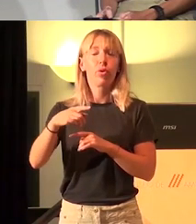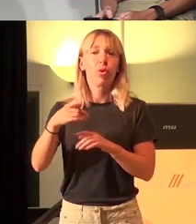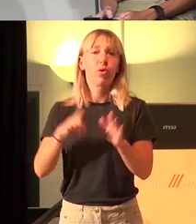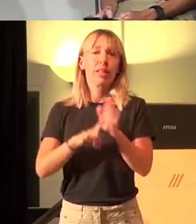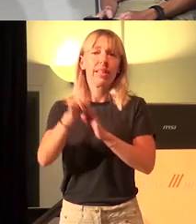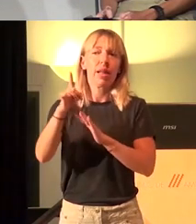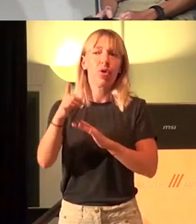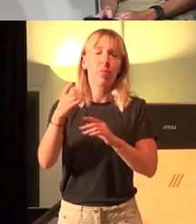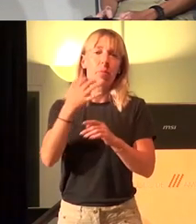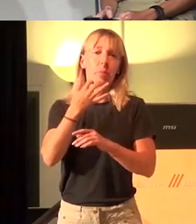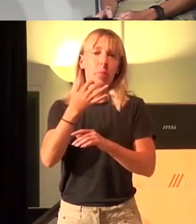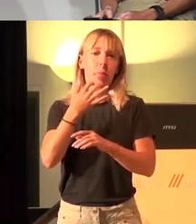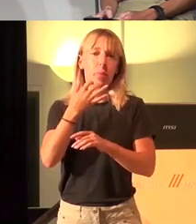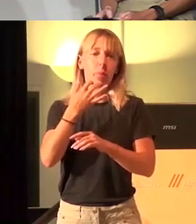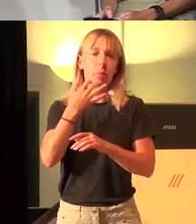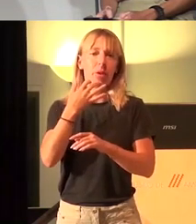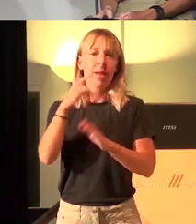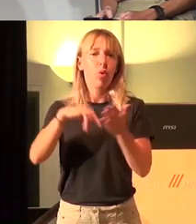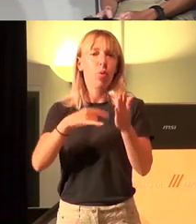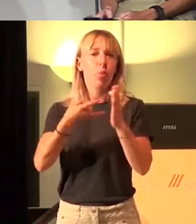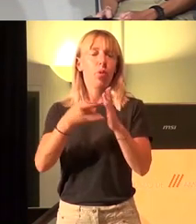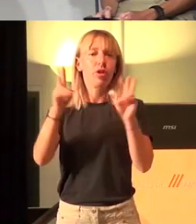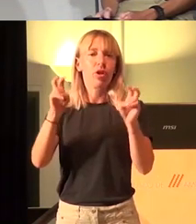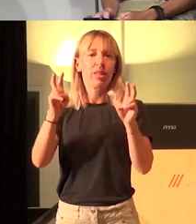desarrollado, por ejemplo, el proyecto que tenemos